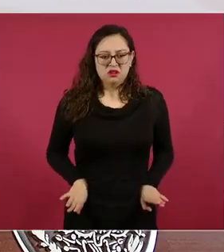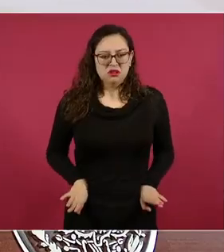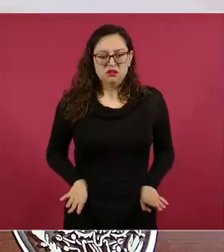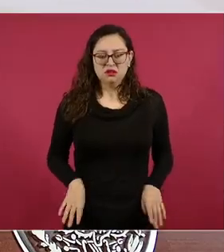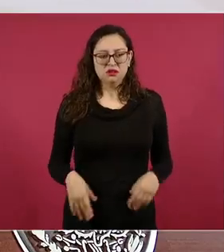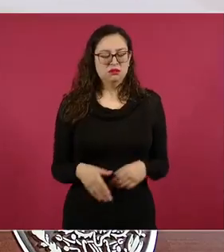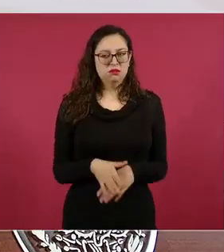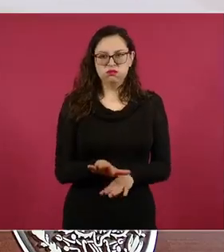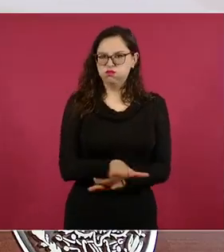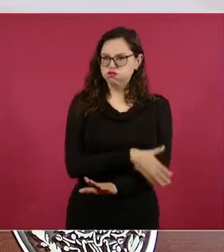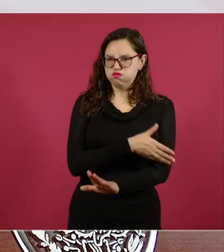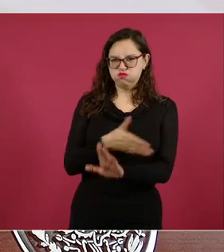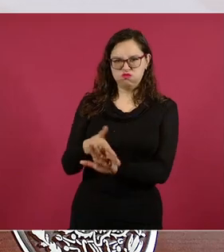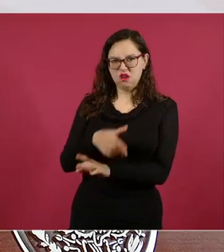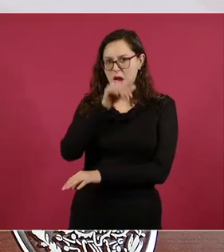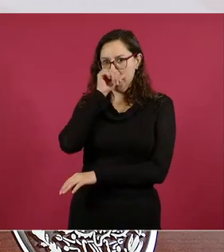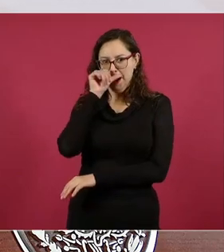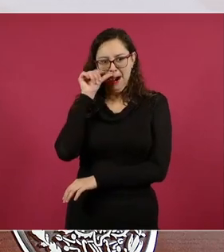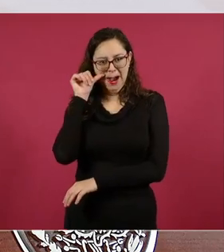antijuarista,